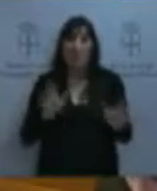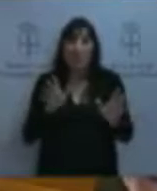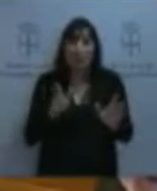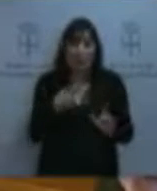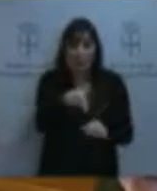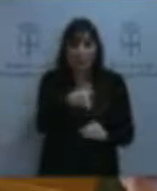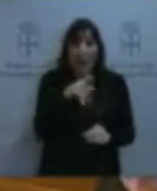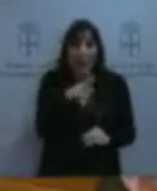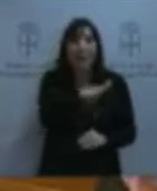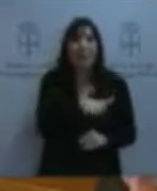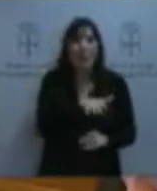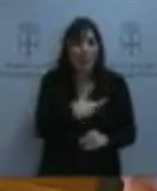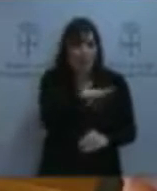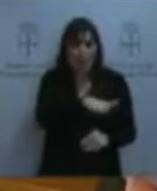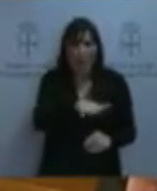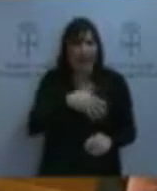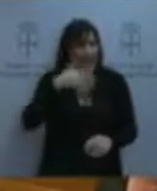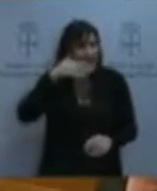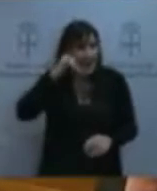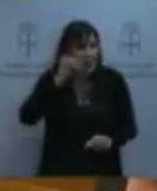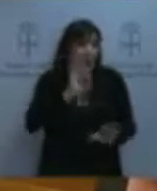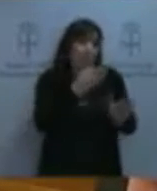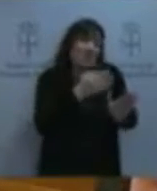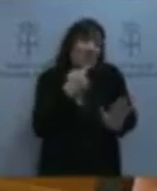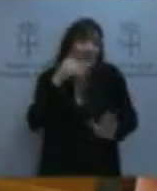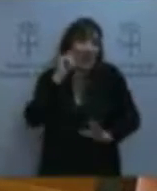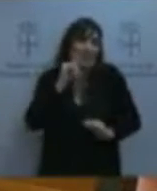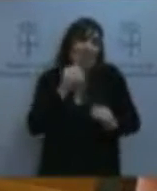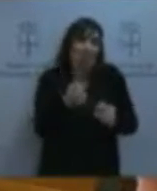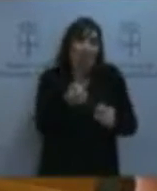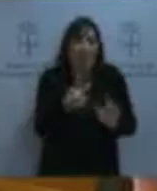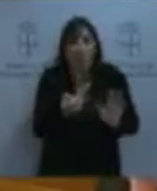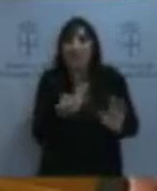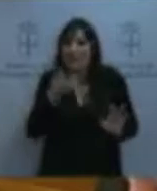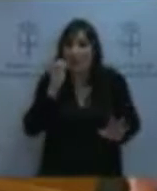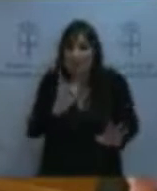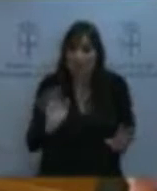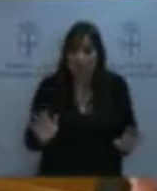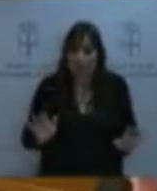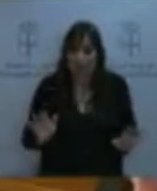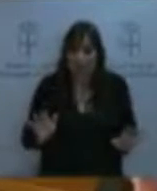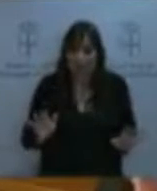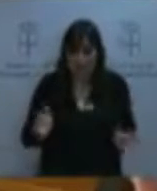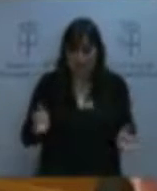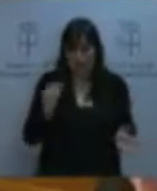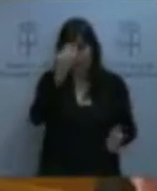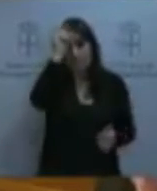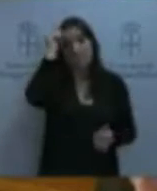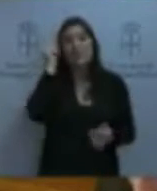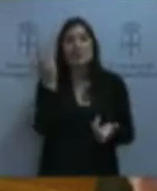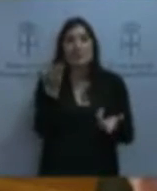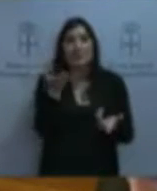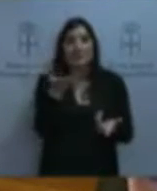que es bajo, pero el caso es que el riesgo existe. Precisamente una colección que debería de estar en el lugar más